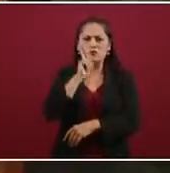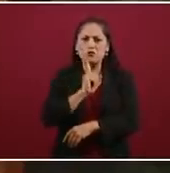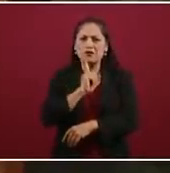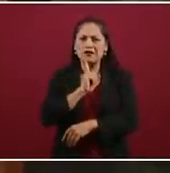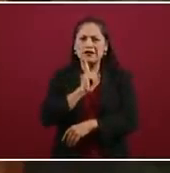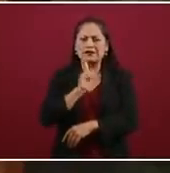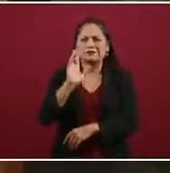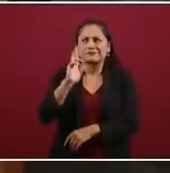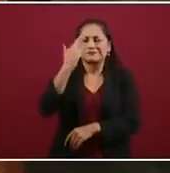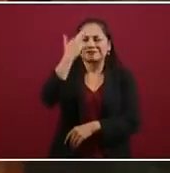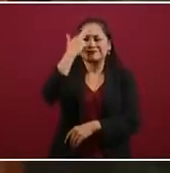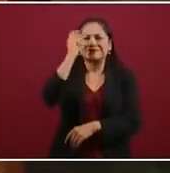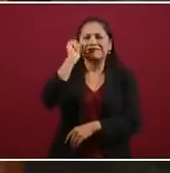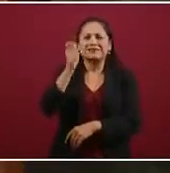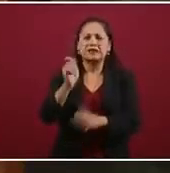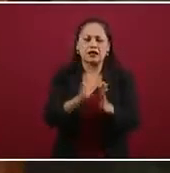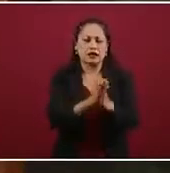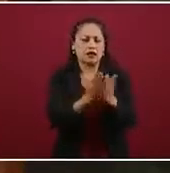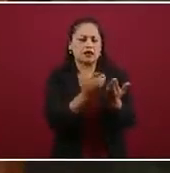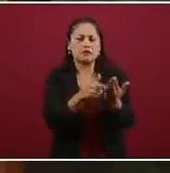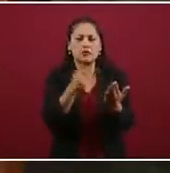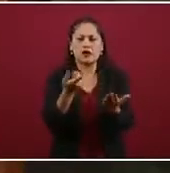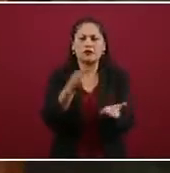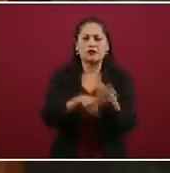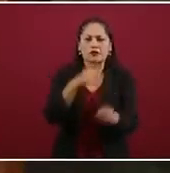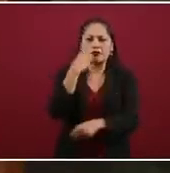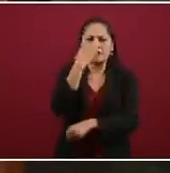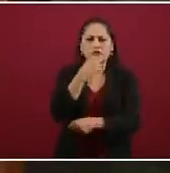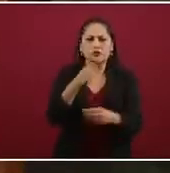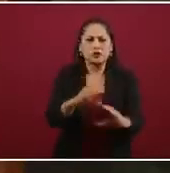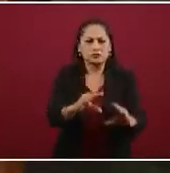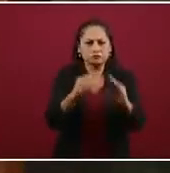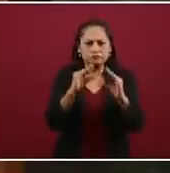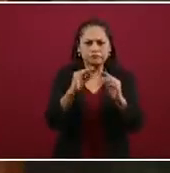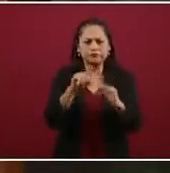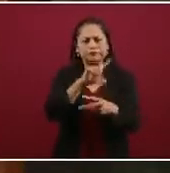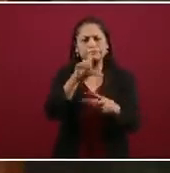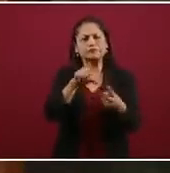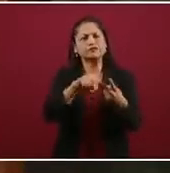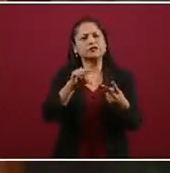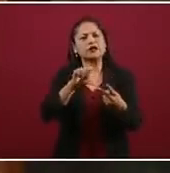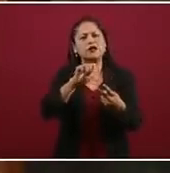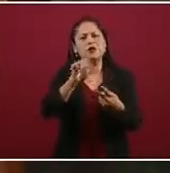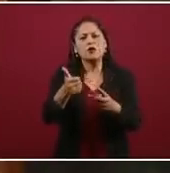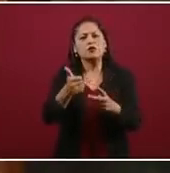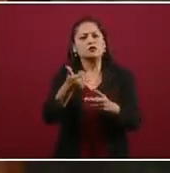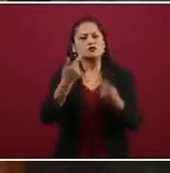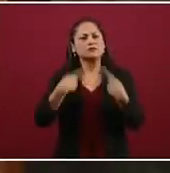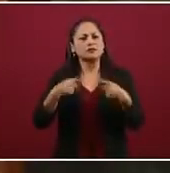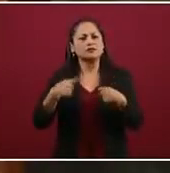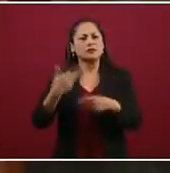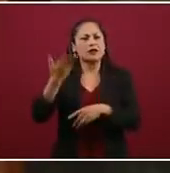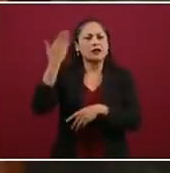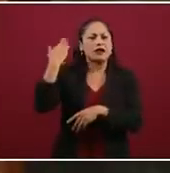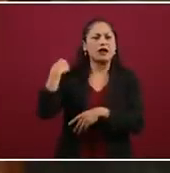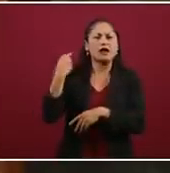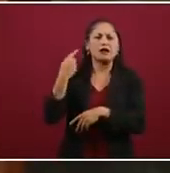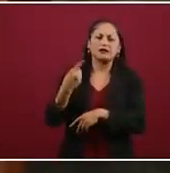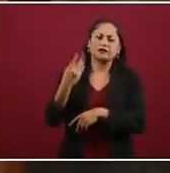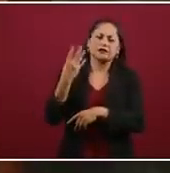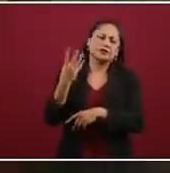nos enseñan desde libros de texto y que hace 209 años iniciaron la gesta de independencia.